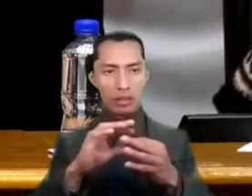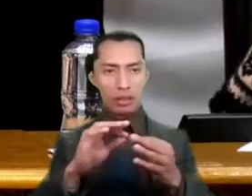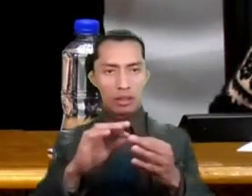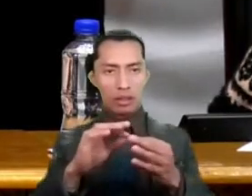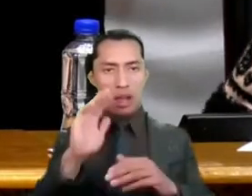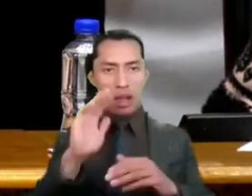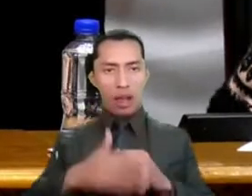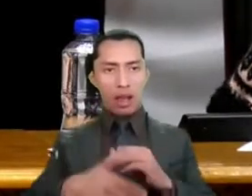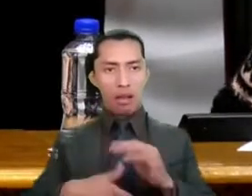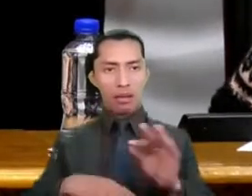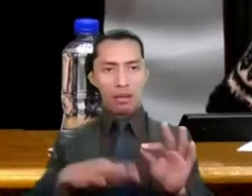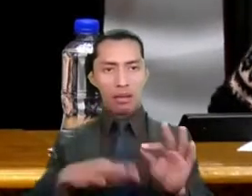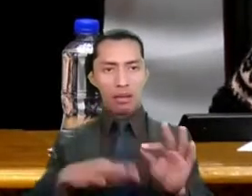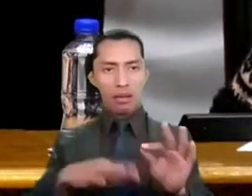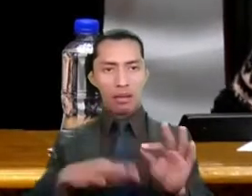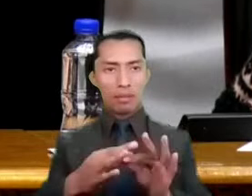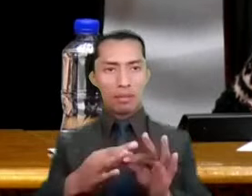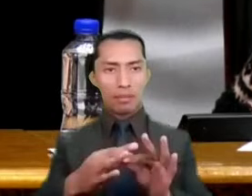A ver,